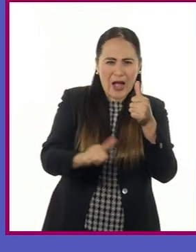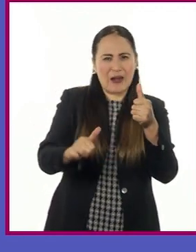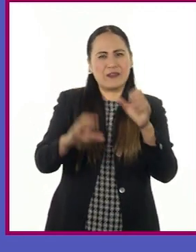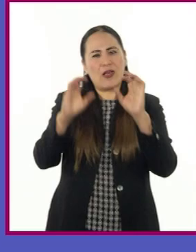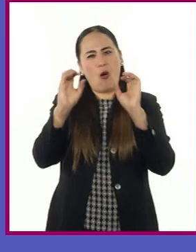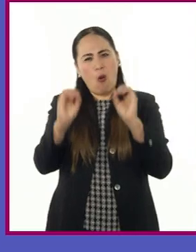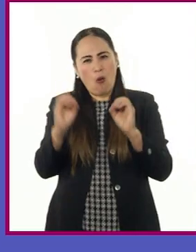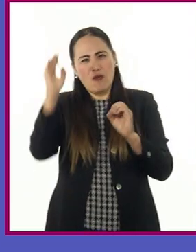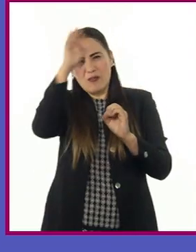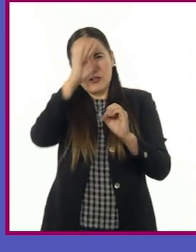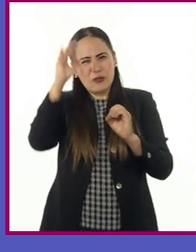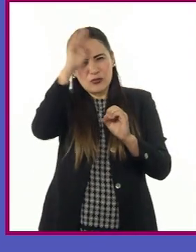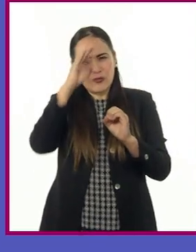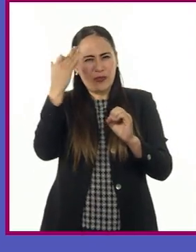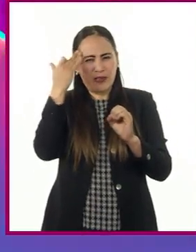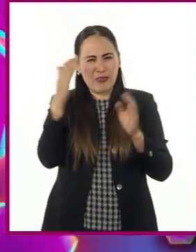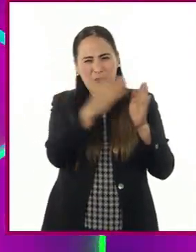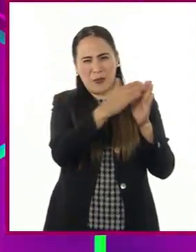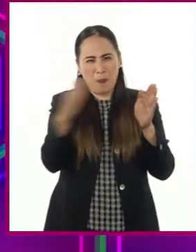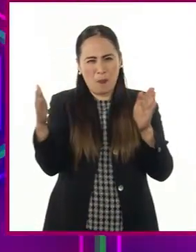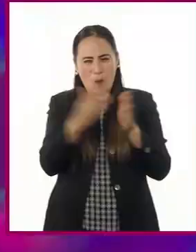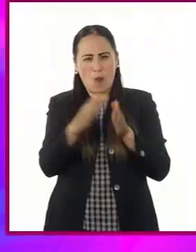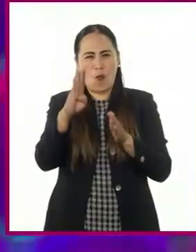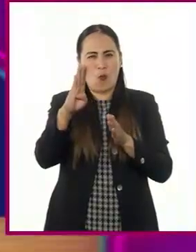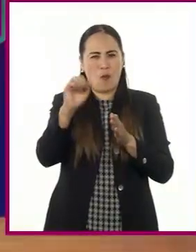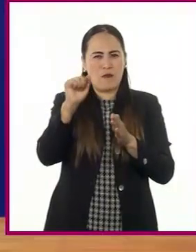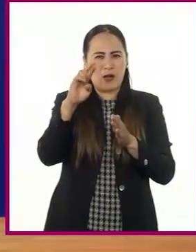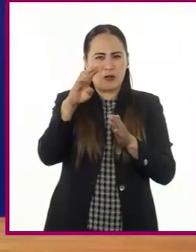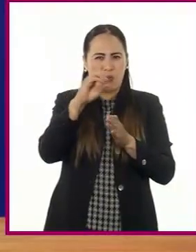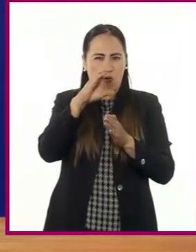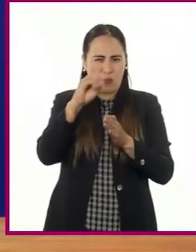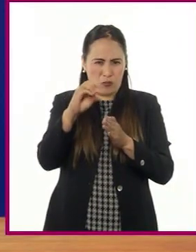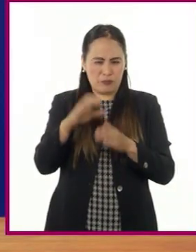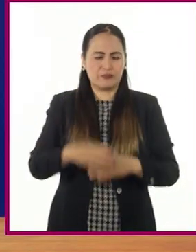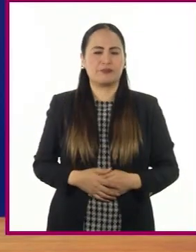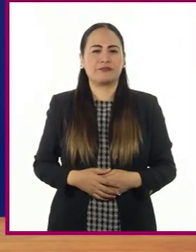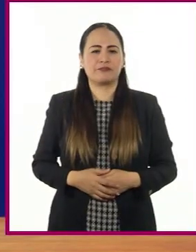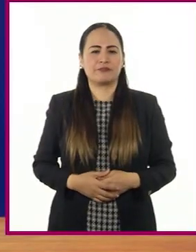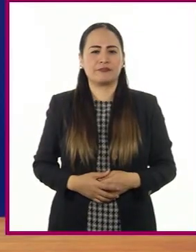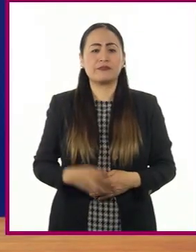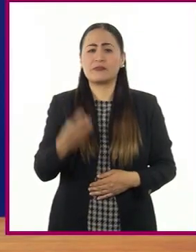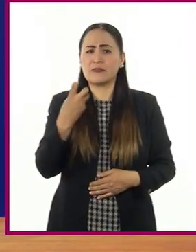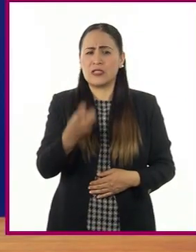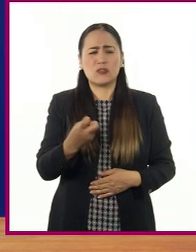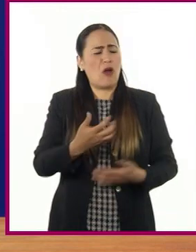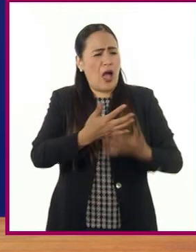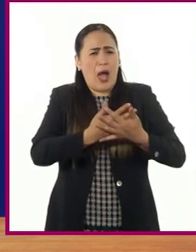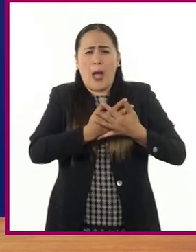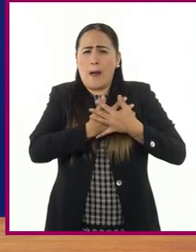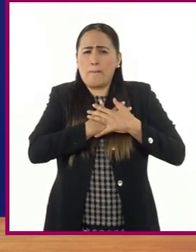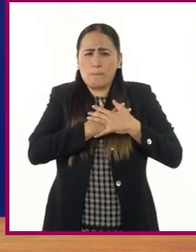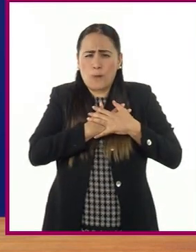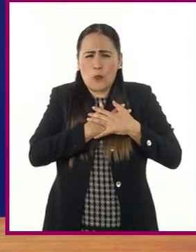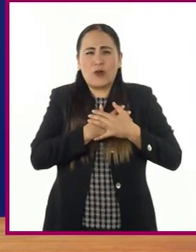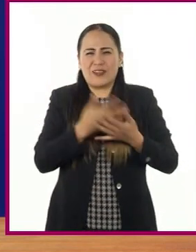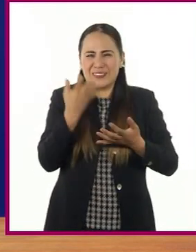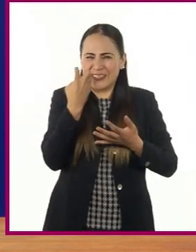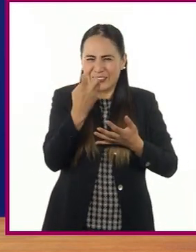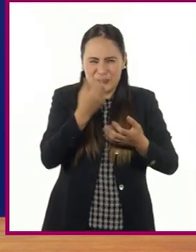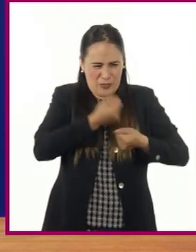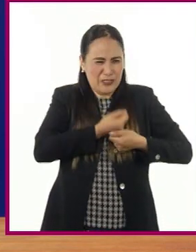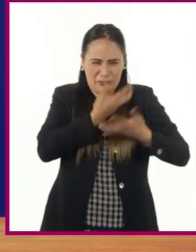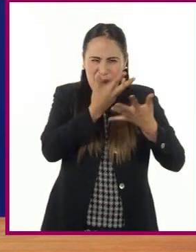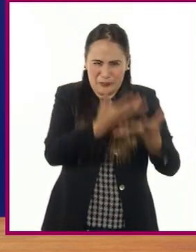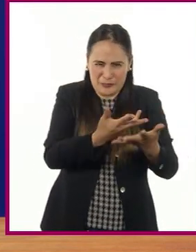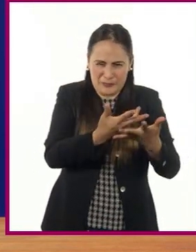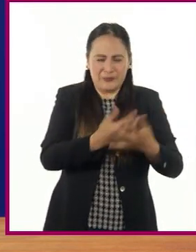filosofía de este periodo histórico. Esta es una forma de hablar de amor en el barroco. Pero,